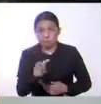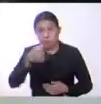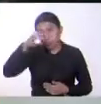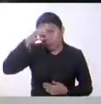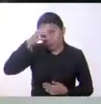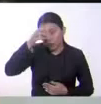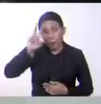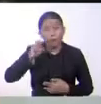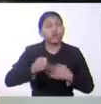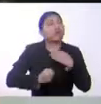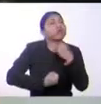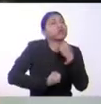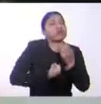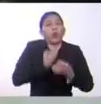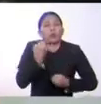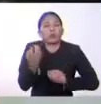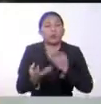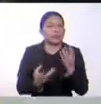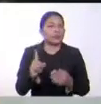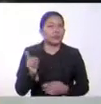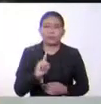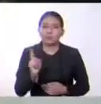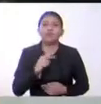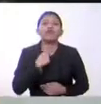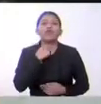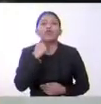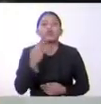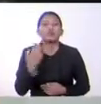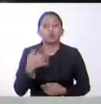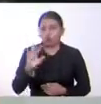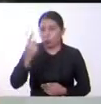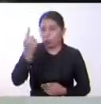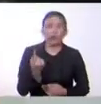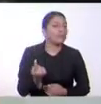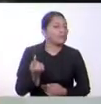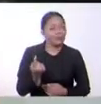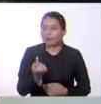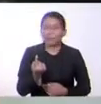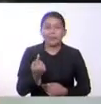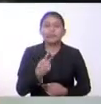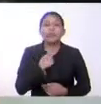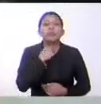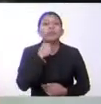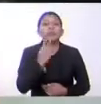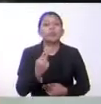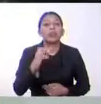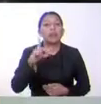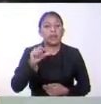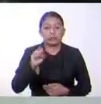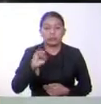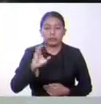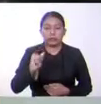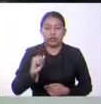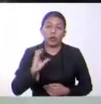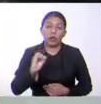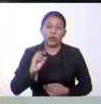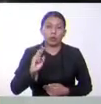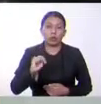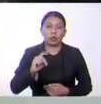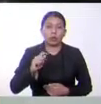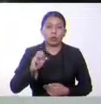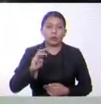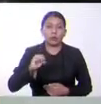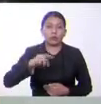la poesía, no es una voz humana, es una voz clásica y contemporánea, sujeta a